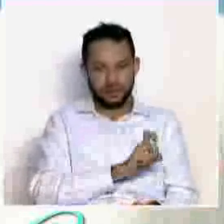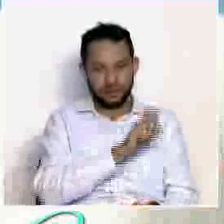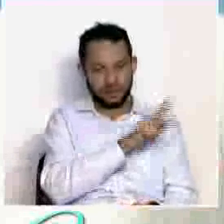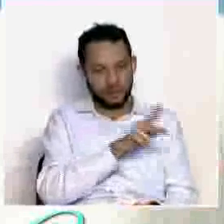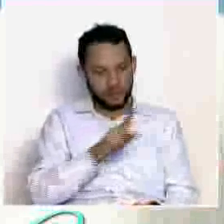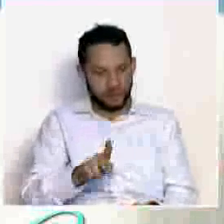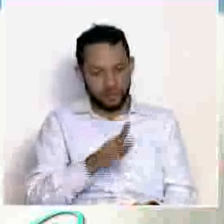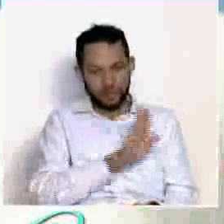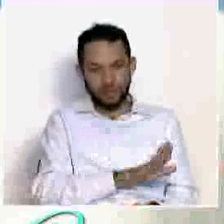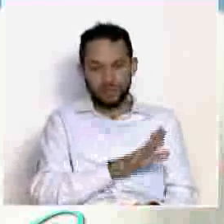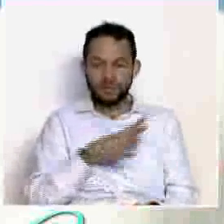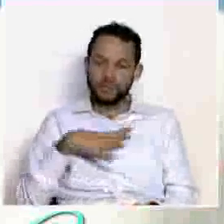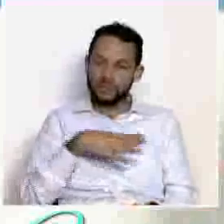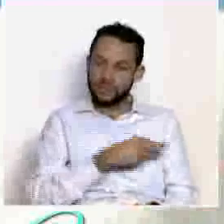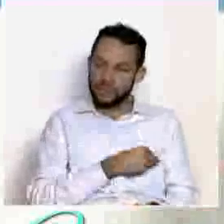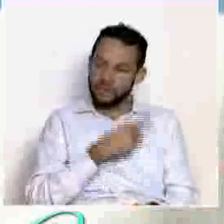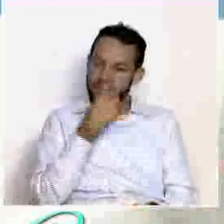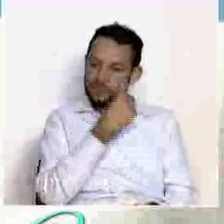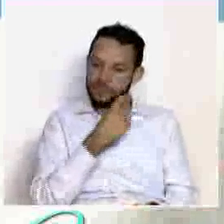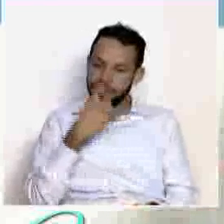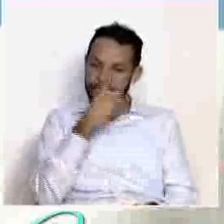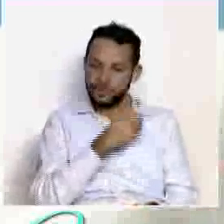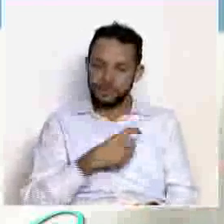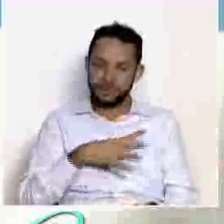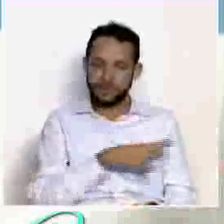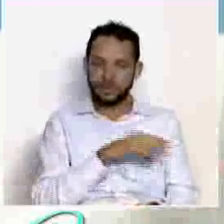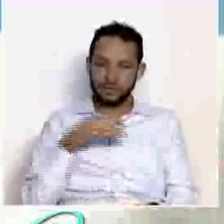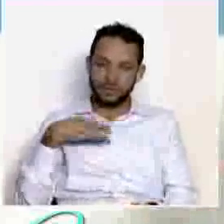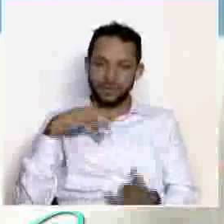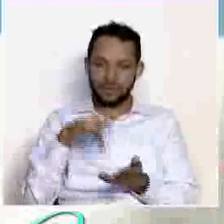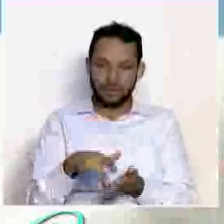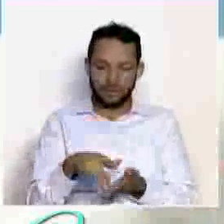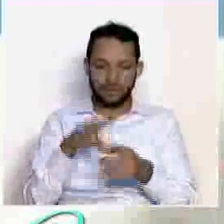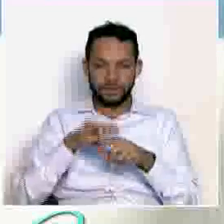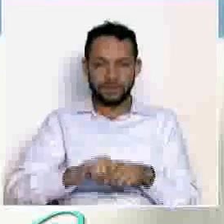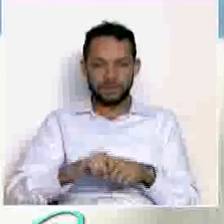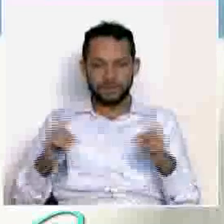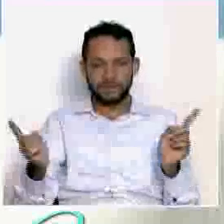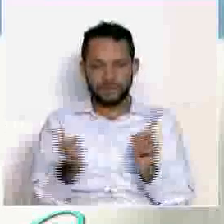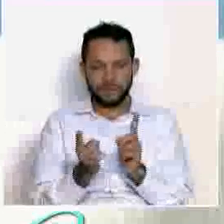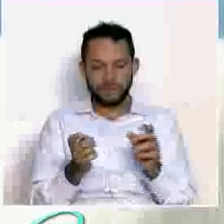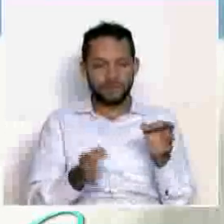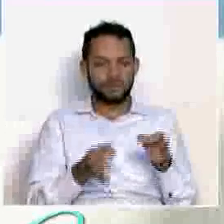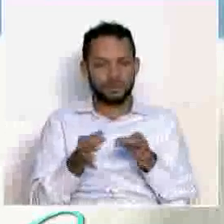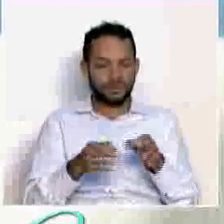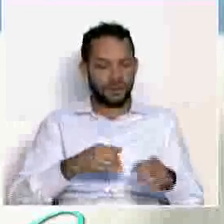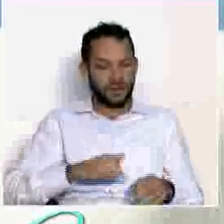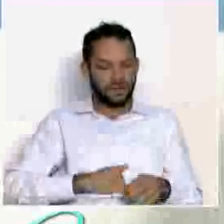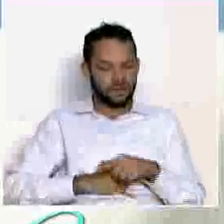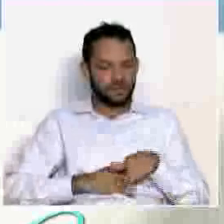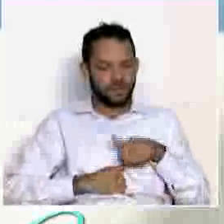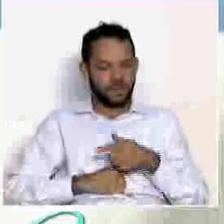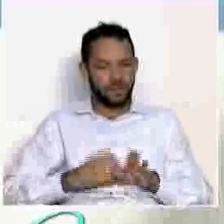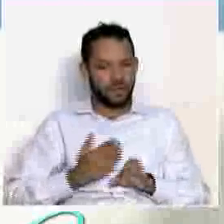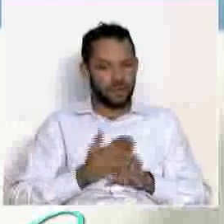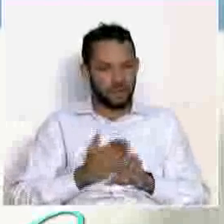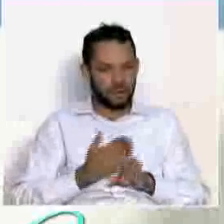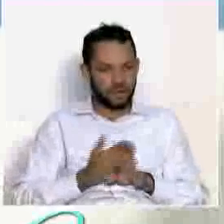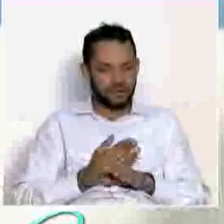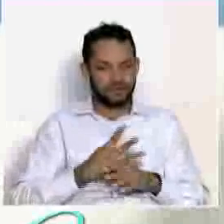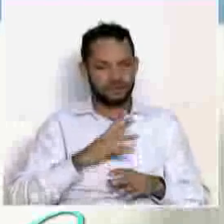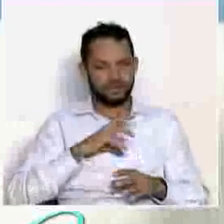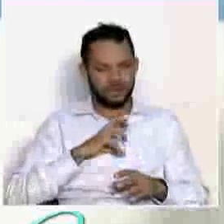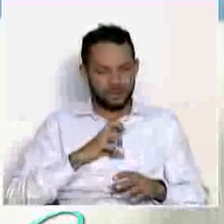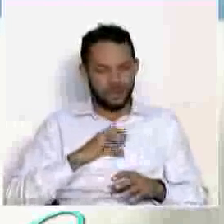la salud. Porque ustedes llegan a la consulta. Y pueden llegar por una gastritis, pueden llegar por un problema